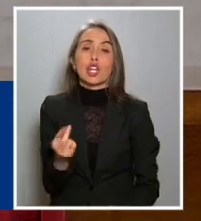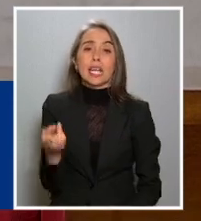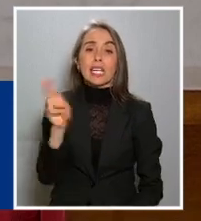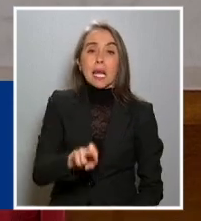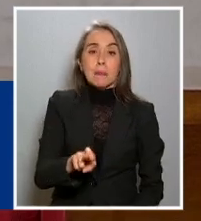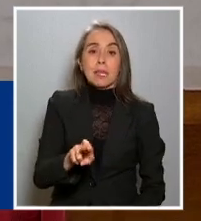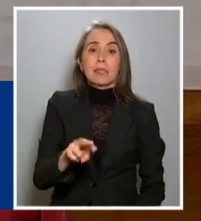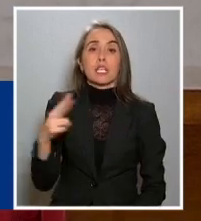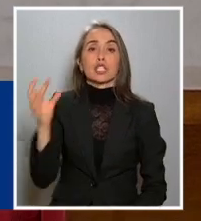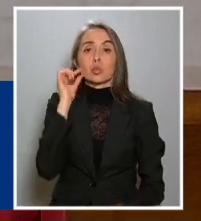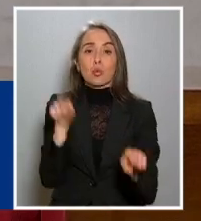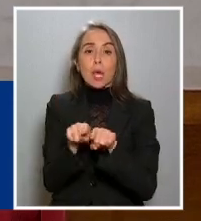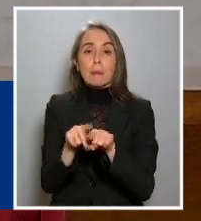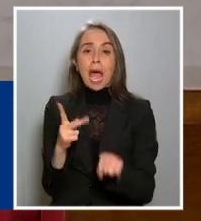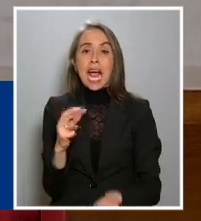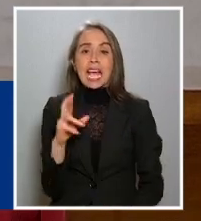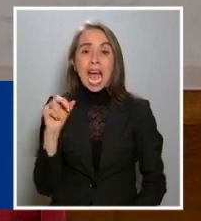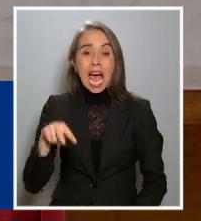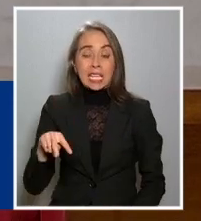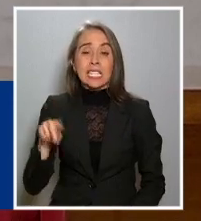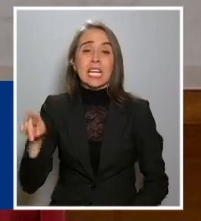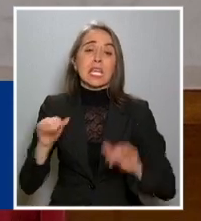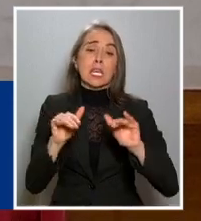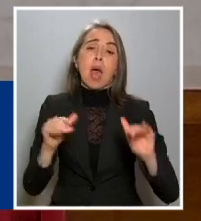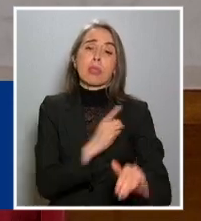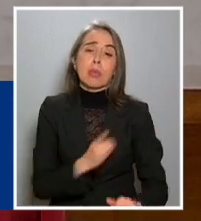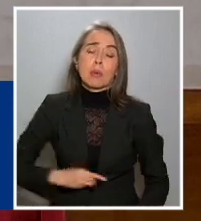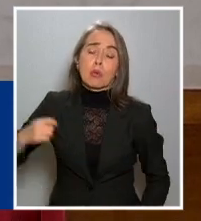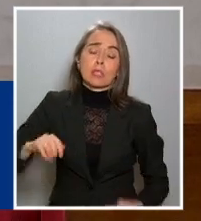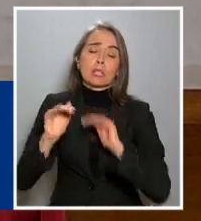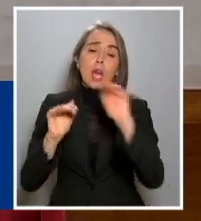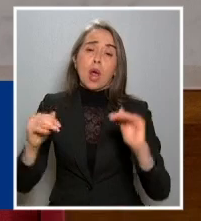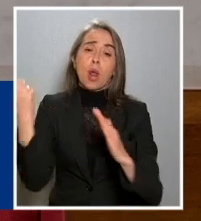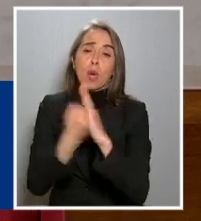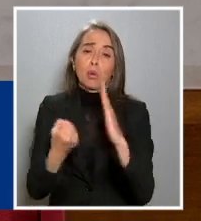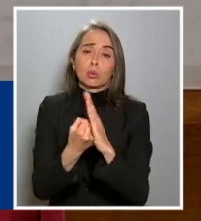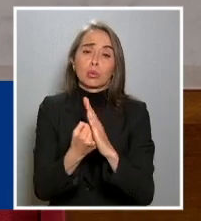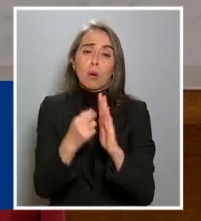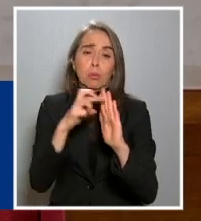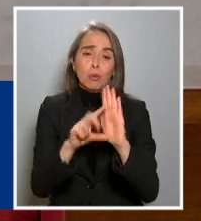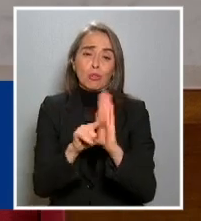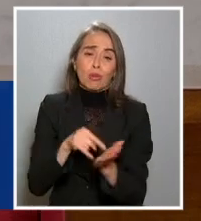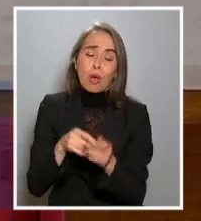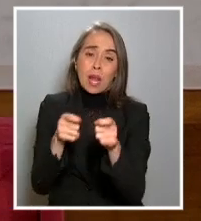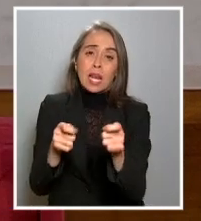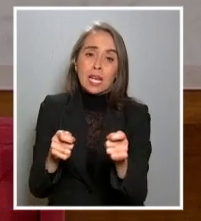ocurrir casos como el de su hermana Karin, promovió y luchó por la creación de esta ley.